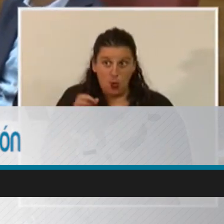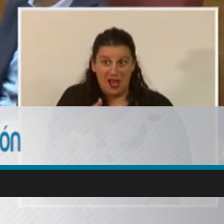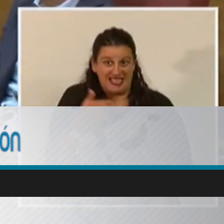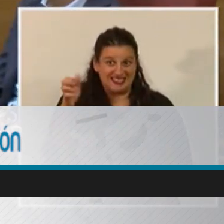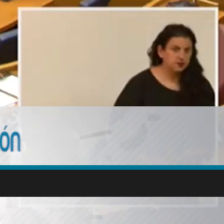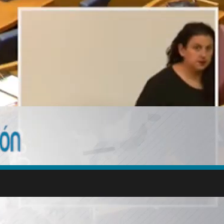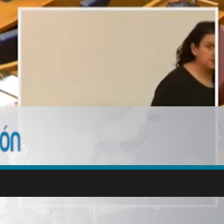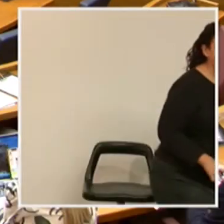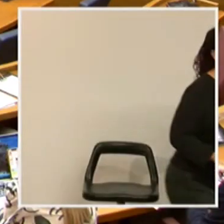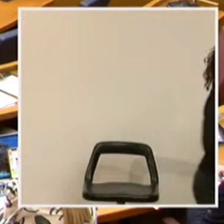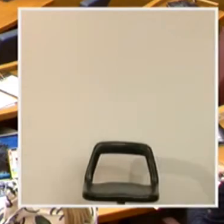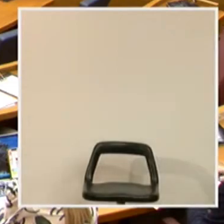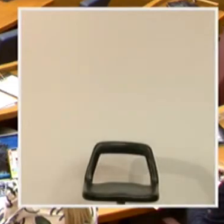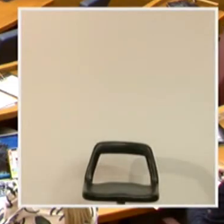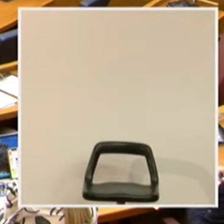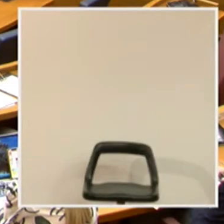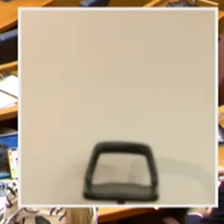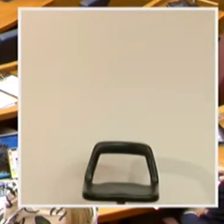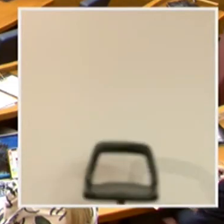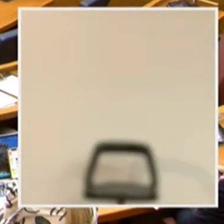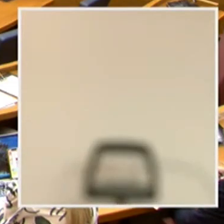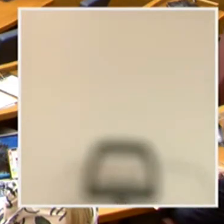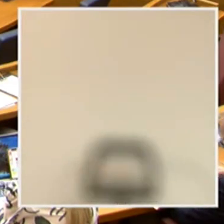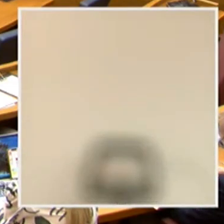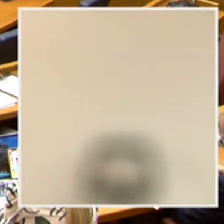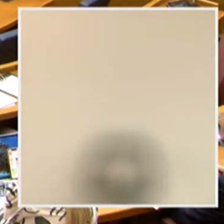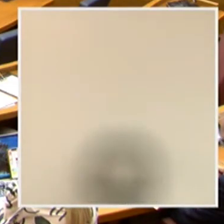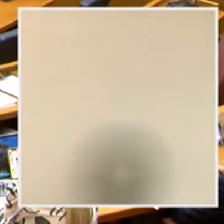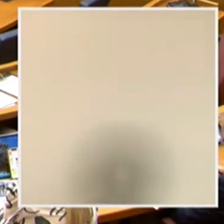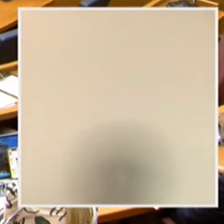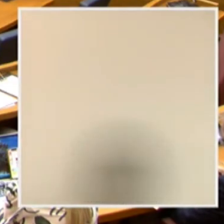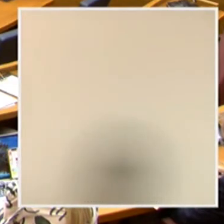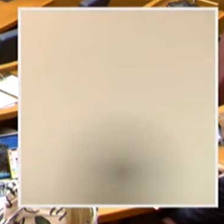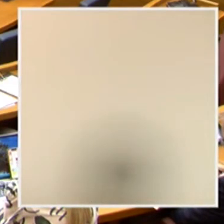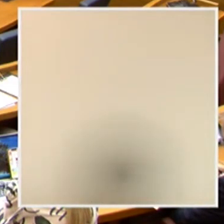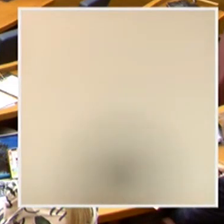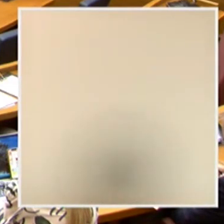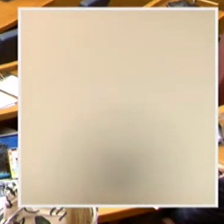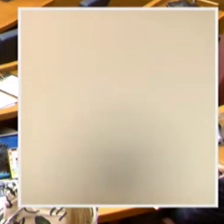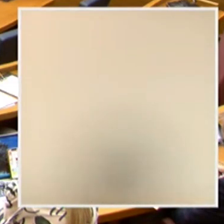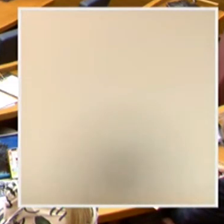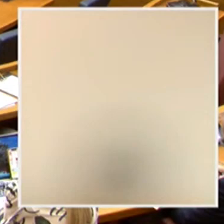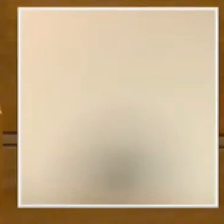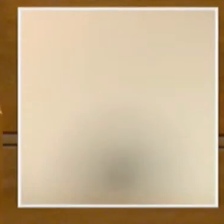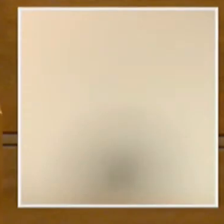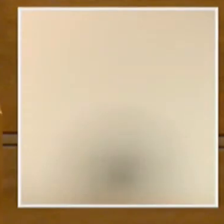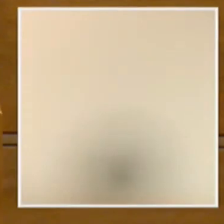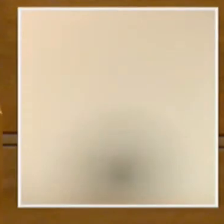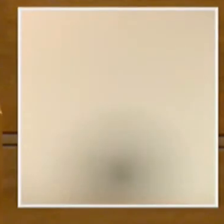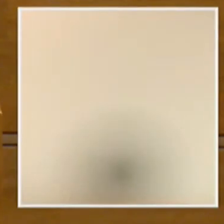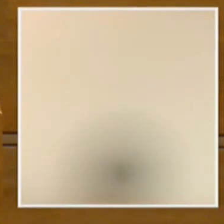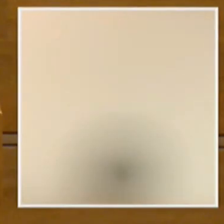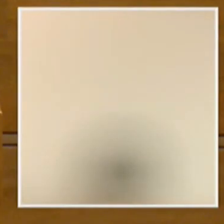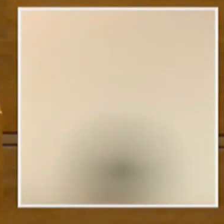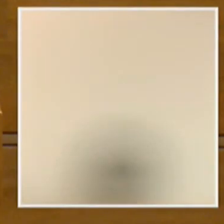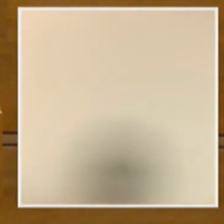transitorio de nivelación que permita a nuestra comunidad recibir en 2024 los fondos suficientes para situarnos en la